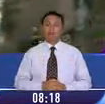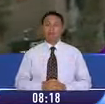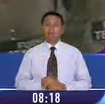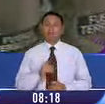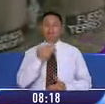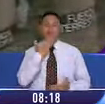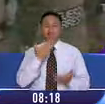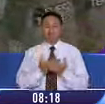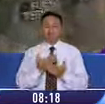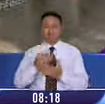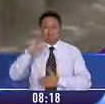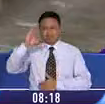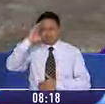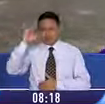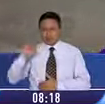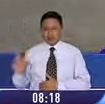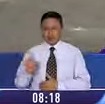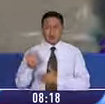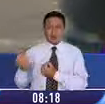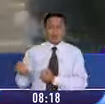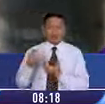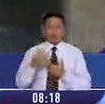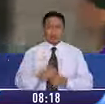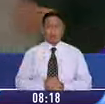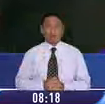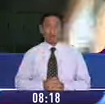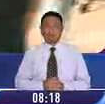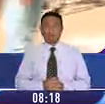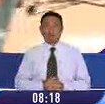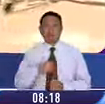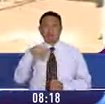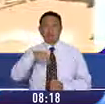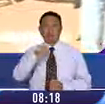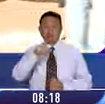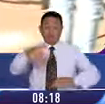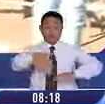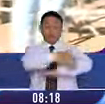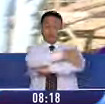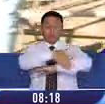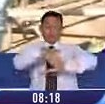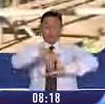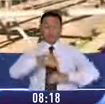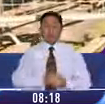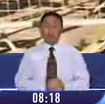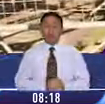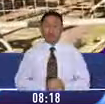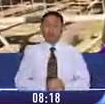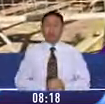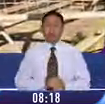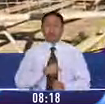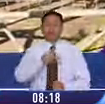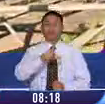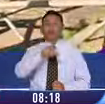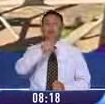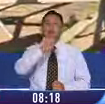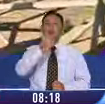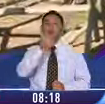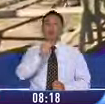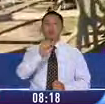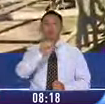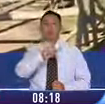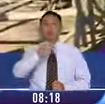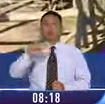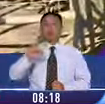Muchísimas gracias, coronel, por esta importante información. Vemos que aquí en una de las calles, exactamente en la calle Luis Saá, ya se